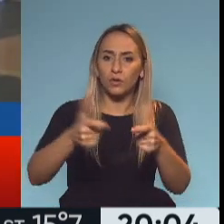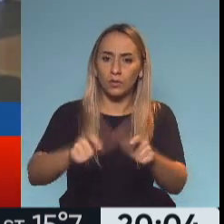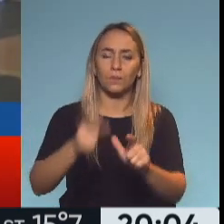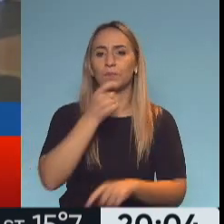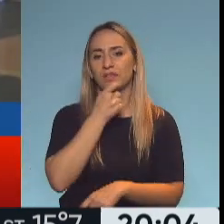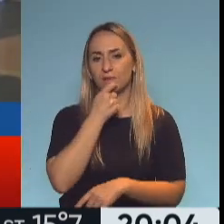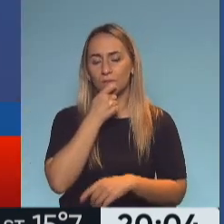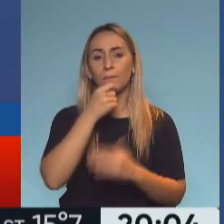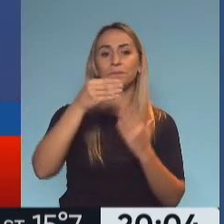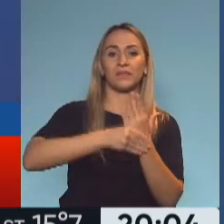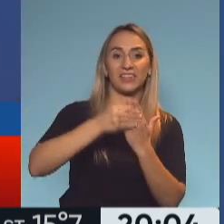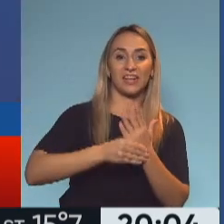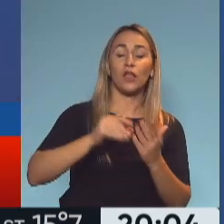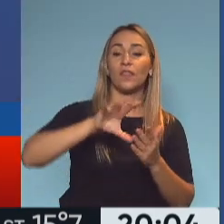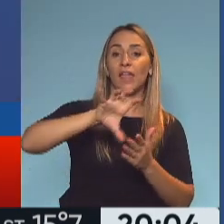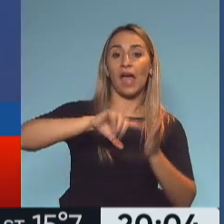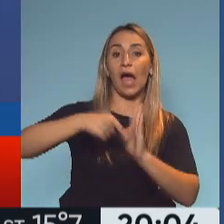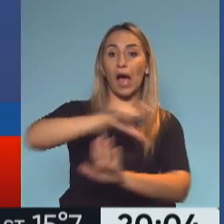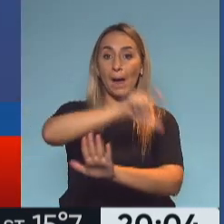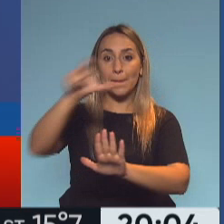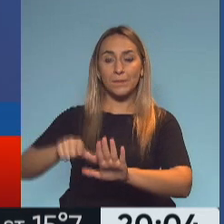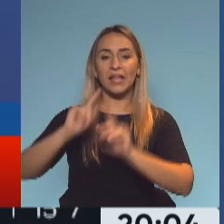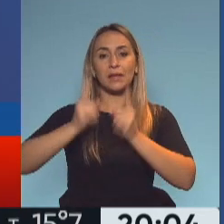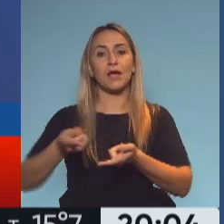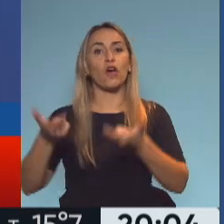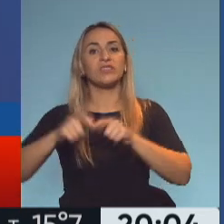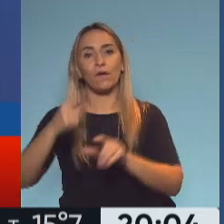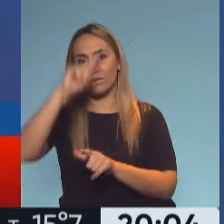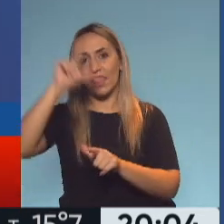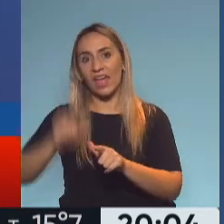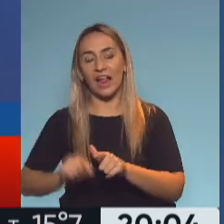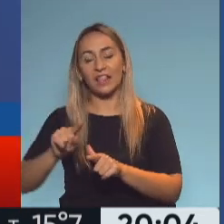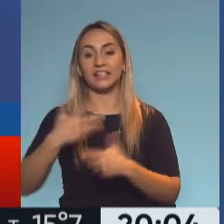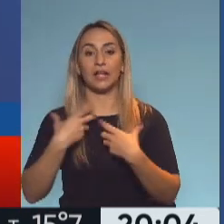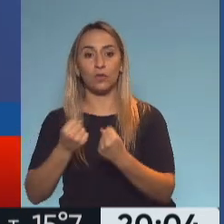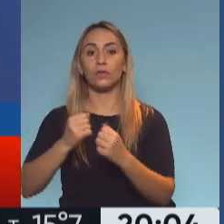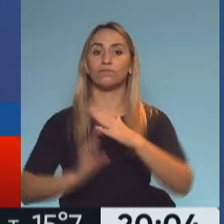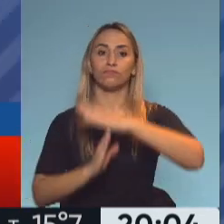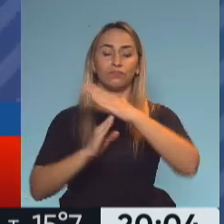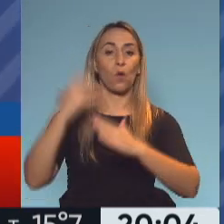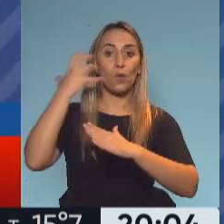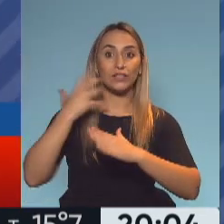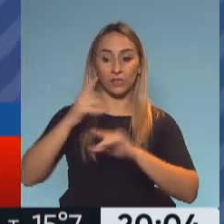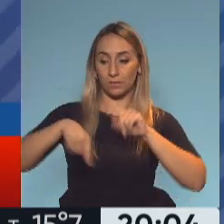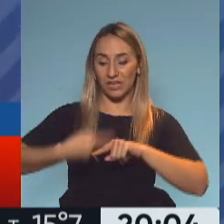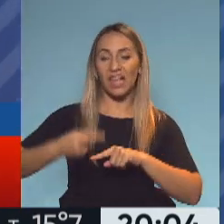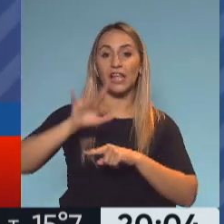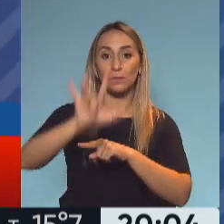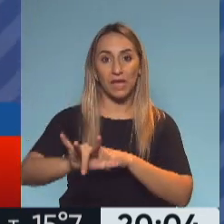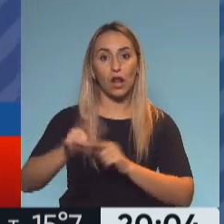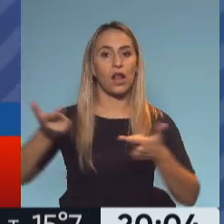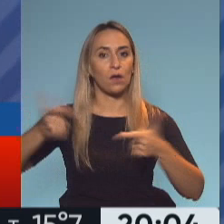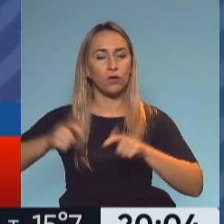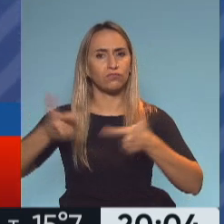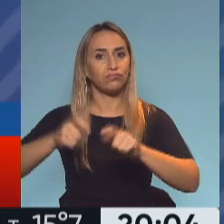por ejemplo, del AMBA, el Consejo Federal de Salud, todos los ministros de Salud encabezados por Carla Bisotti entre mañana y el miércoles, y se